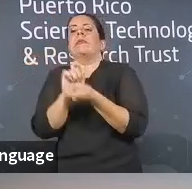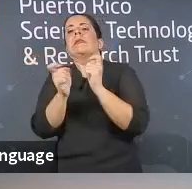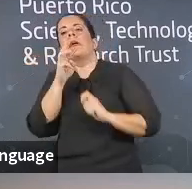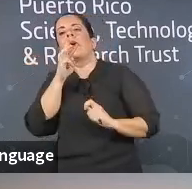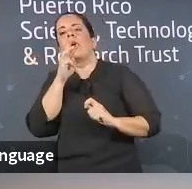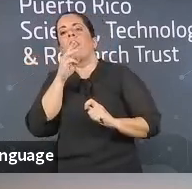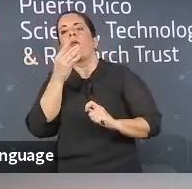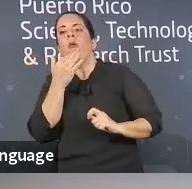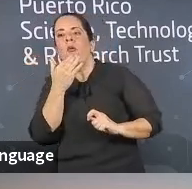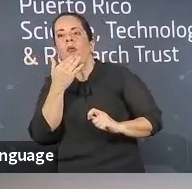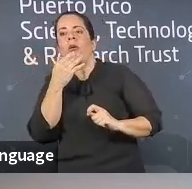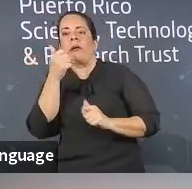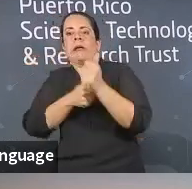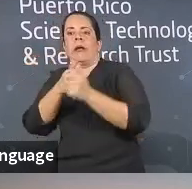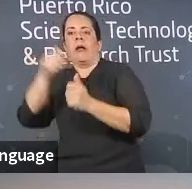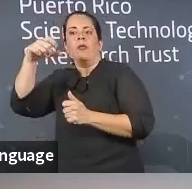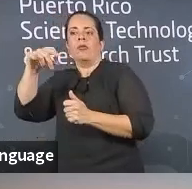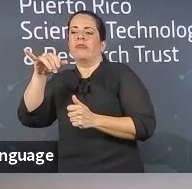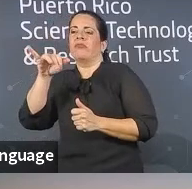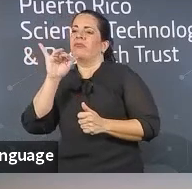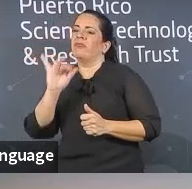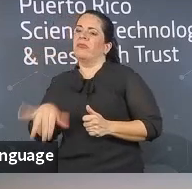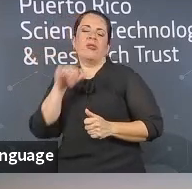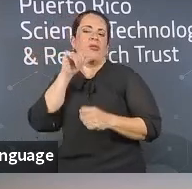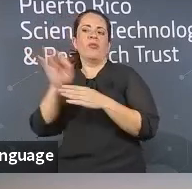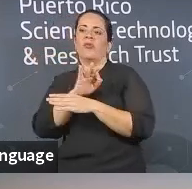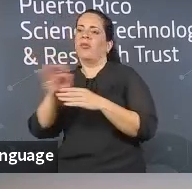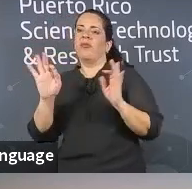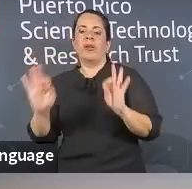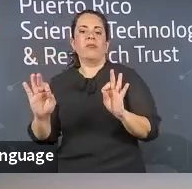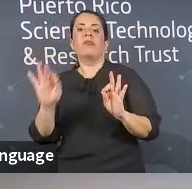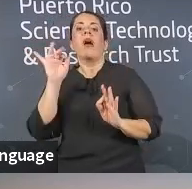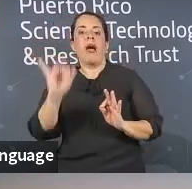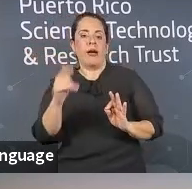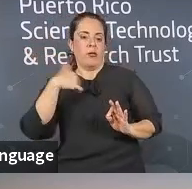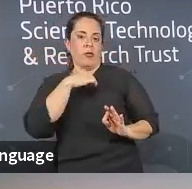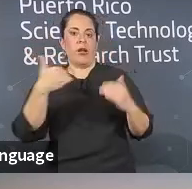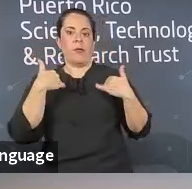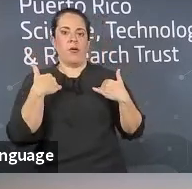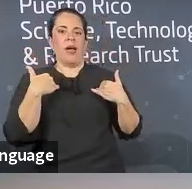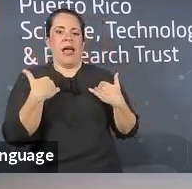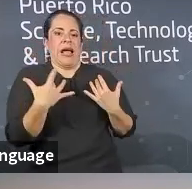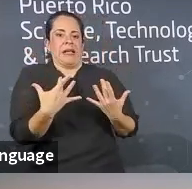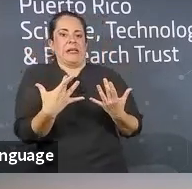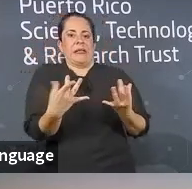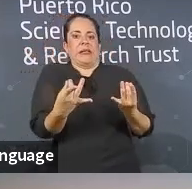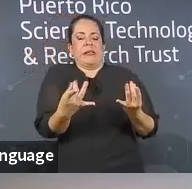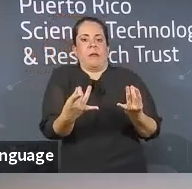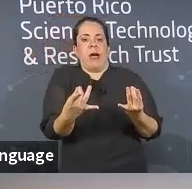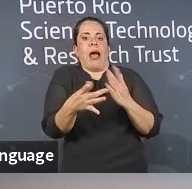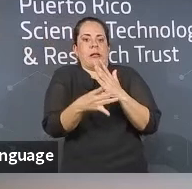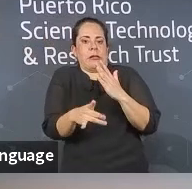gota y no nos funciona muy bien. Y de ahí tenemos sensitivas al aceite. Hay bastantes sensitivas al